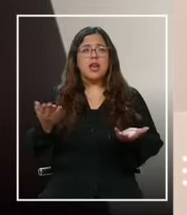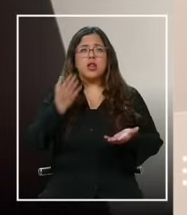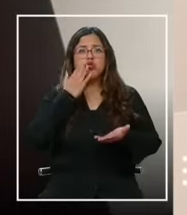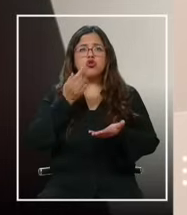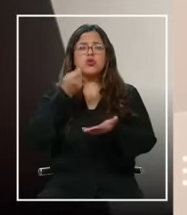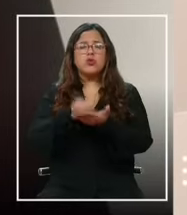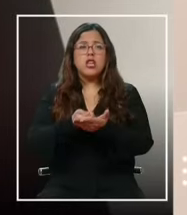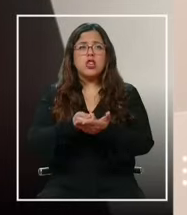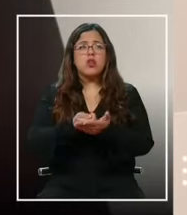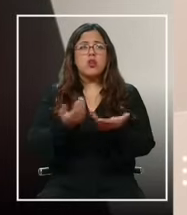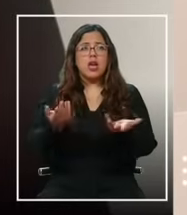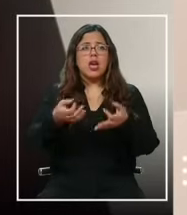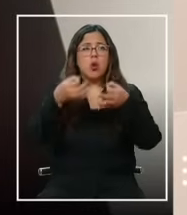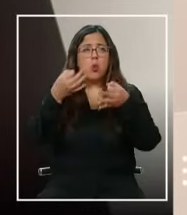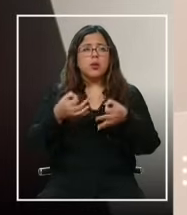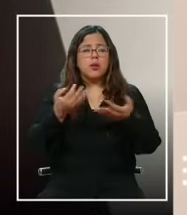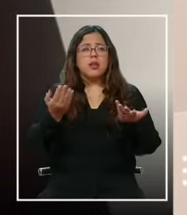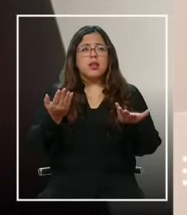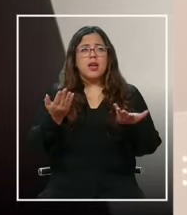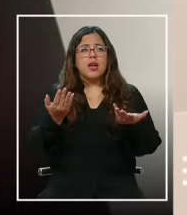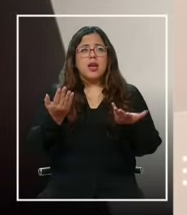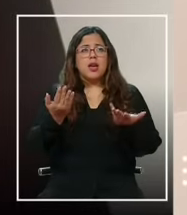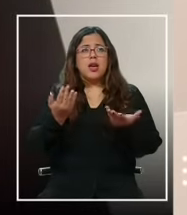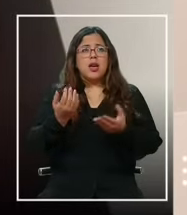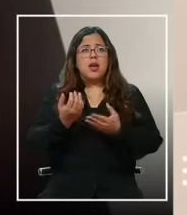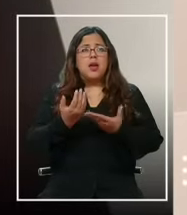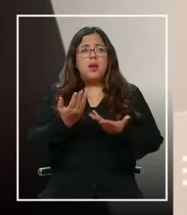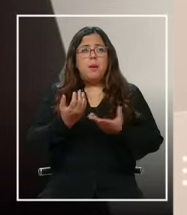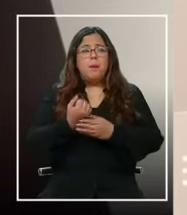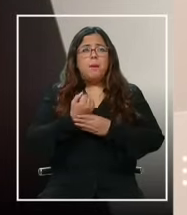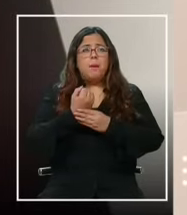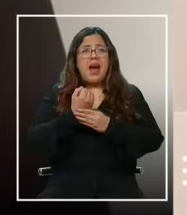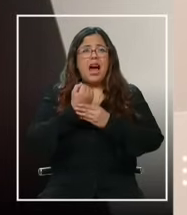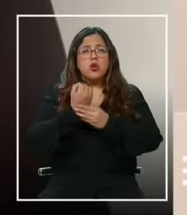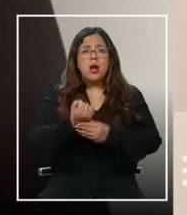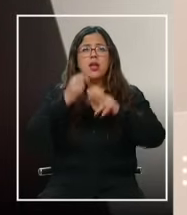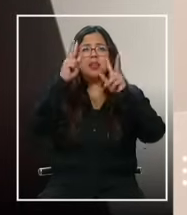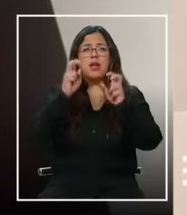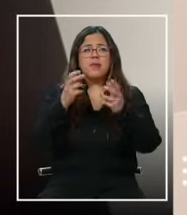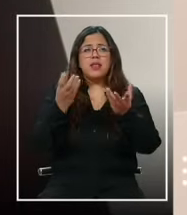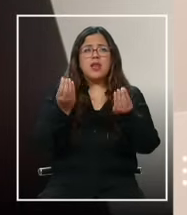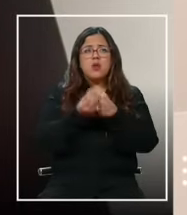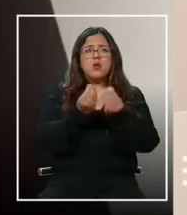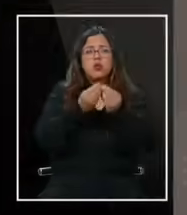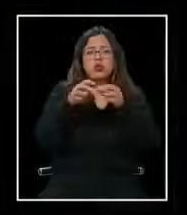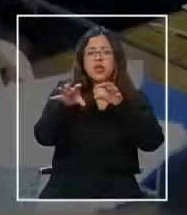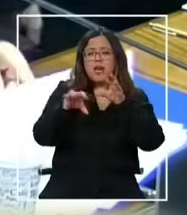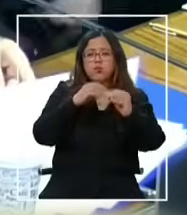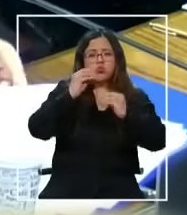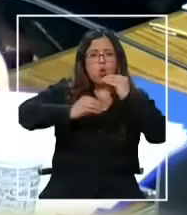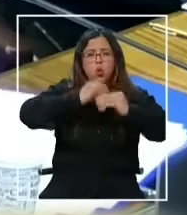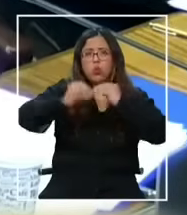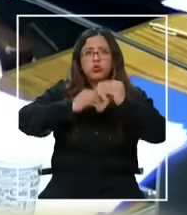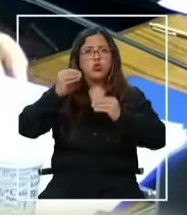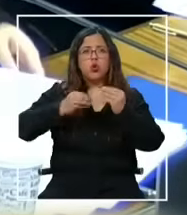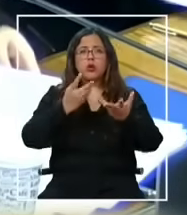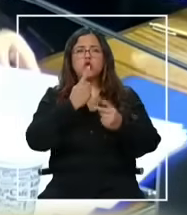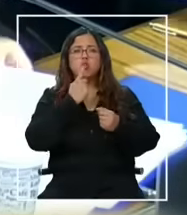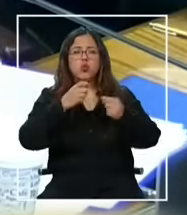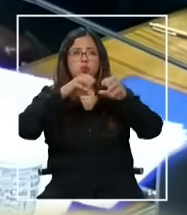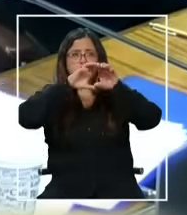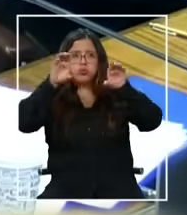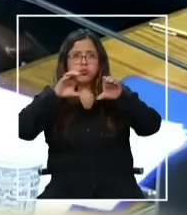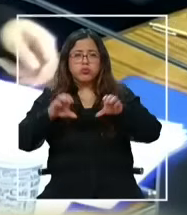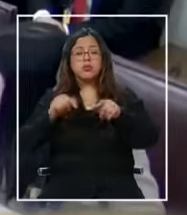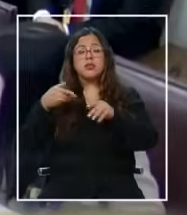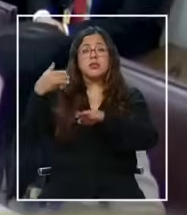subsidios para hacer frente a la sobrecapacidad productiva de la Industria del acero tras su visita